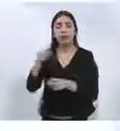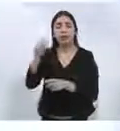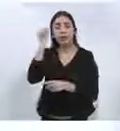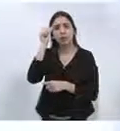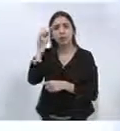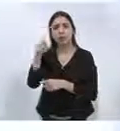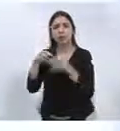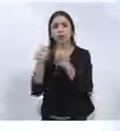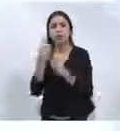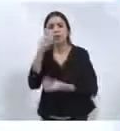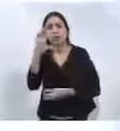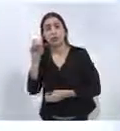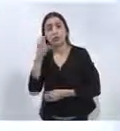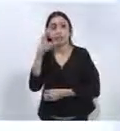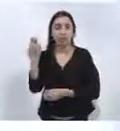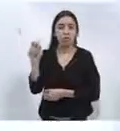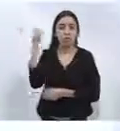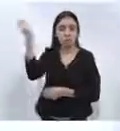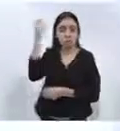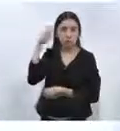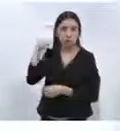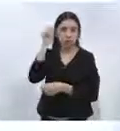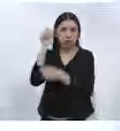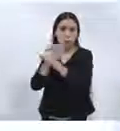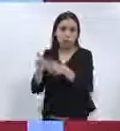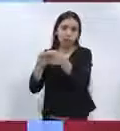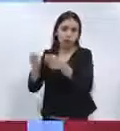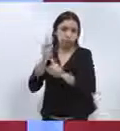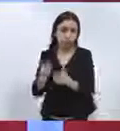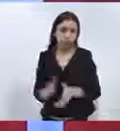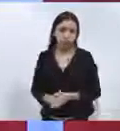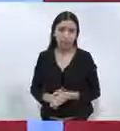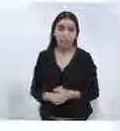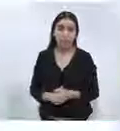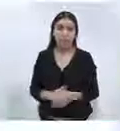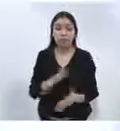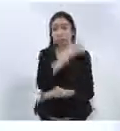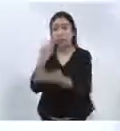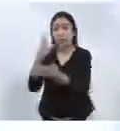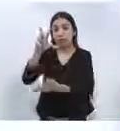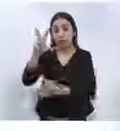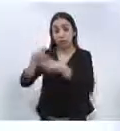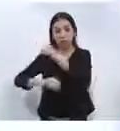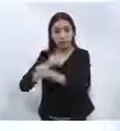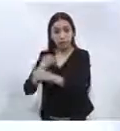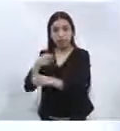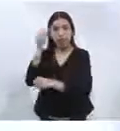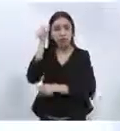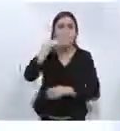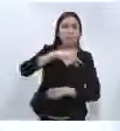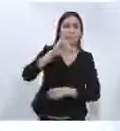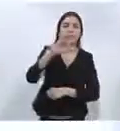de 150 a 200 millones ya son créditos hipotecarios. Uh-huh. Con una... Hasta 3 años los microcréditos,